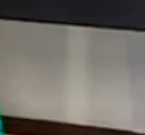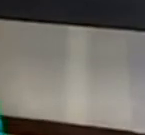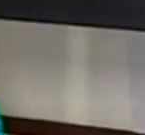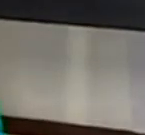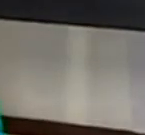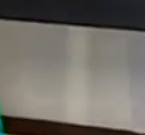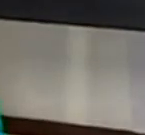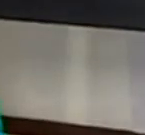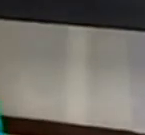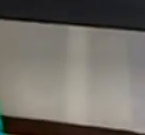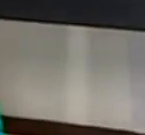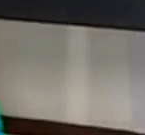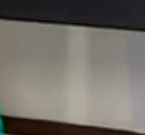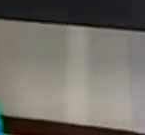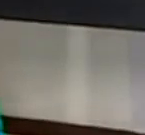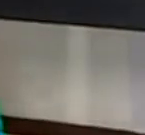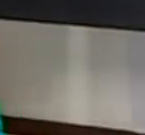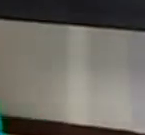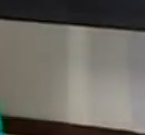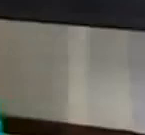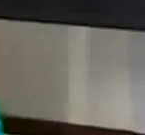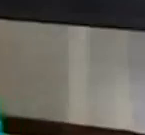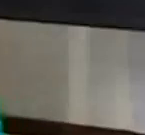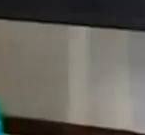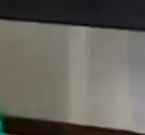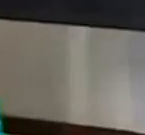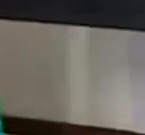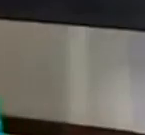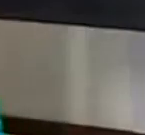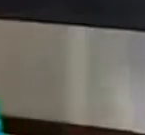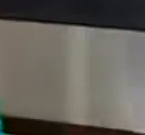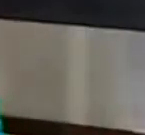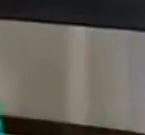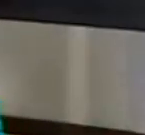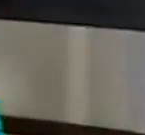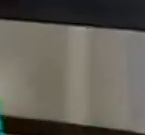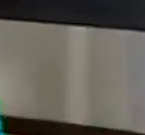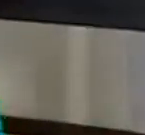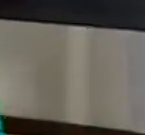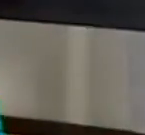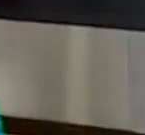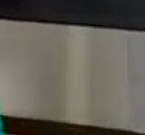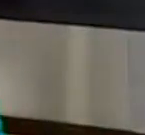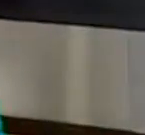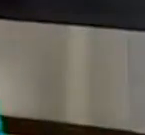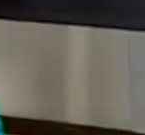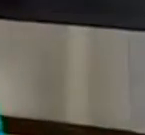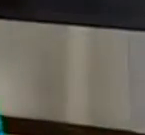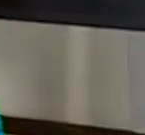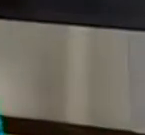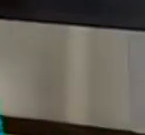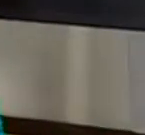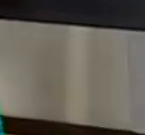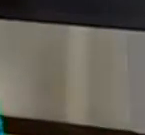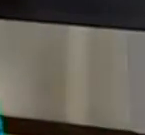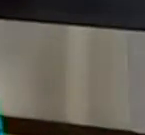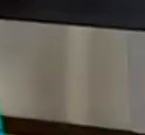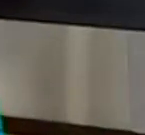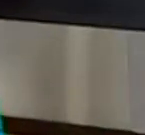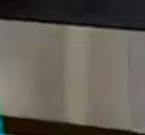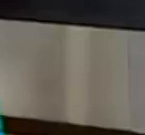estamos hablando de un sustantivo común, no es necesario. En este caso lo vamos a tomar como que nos estamos refiriendo a